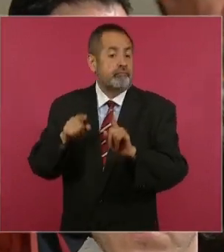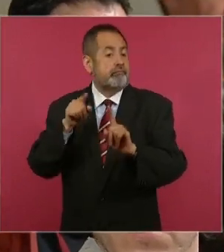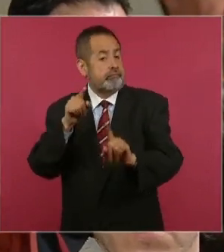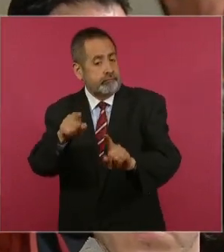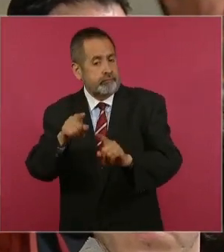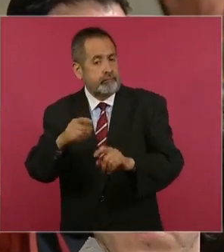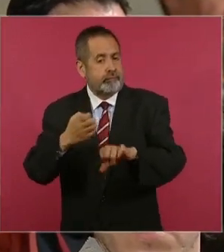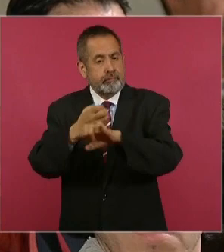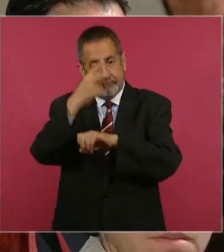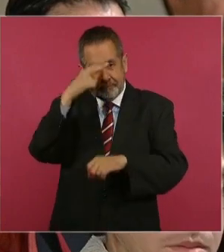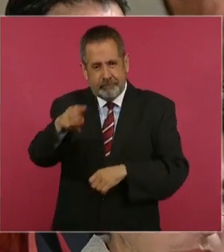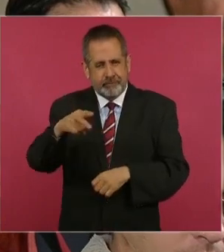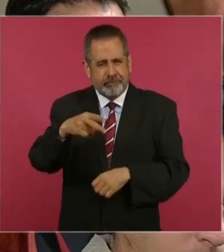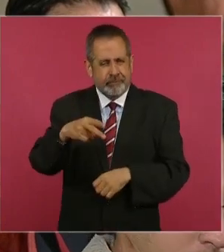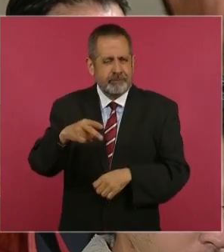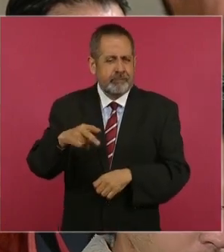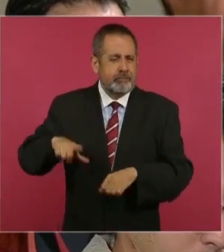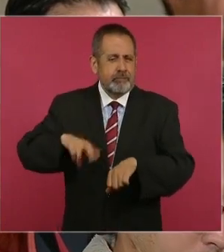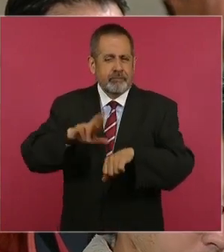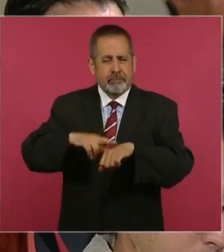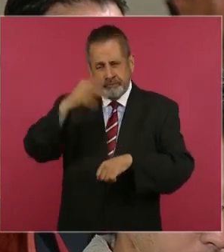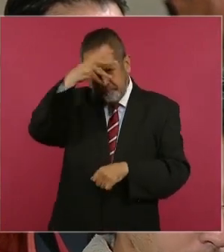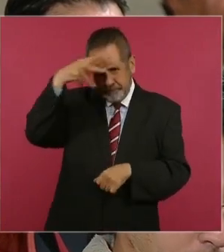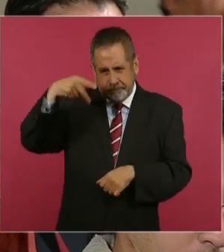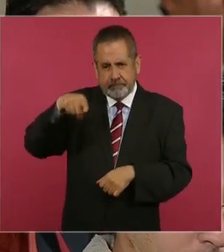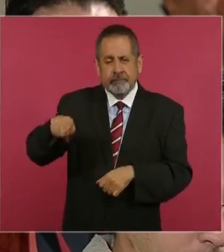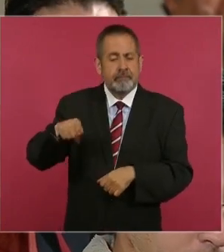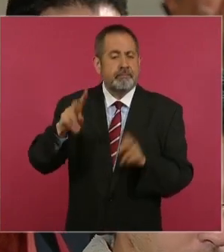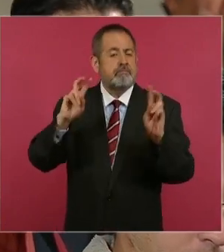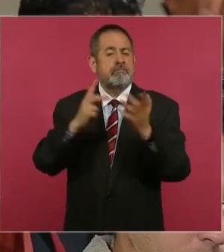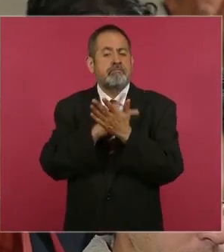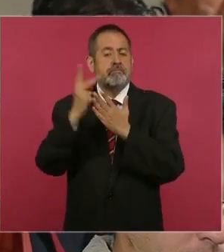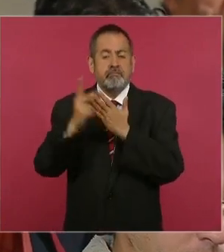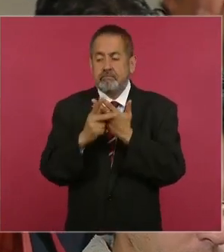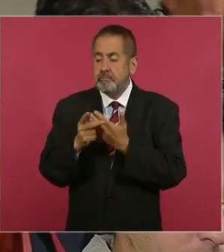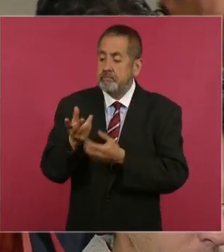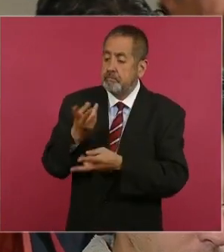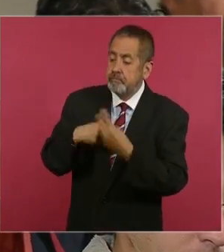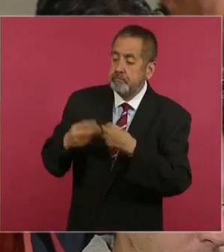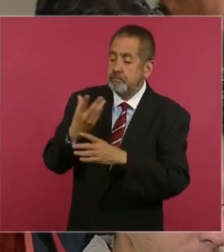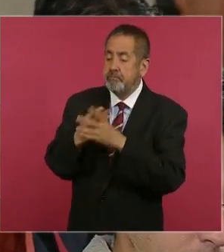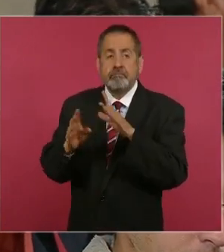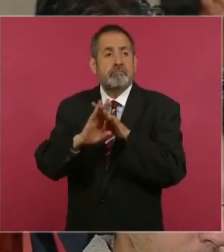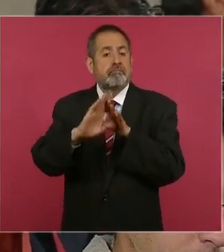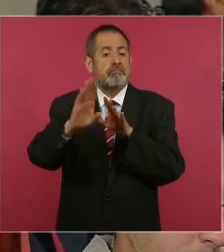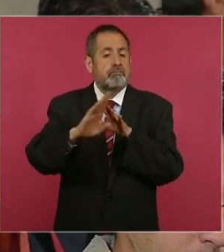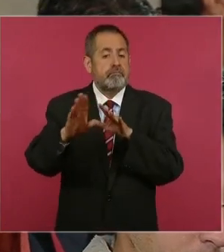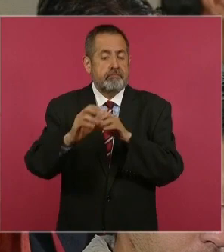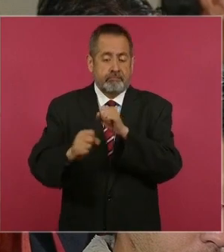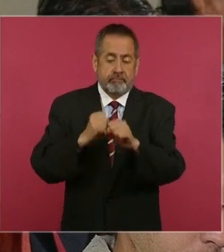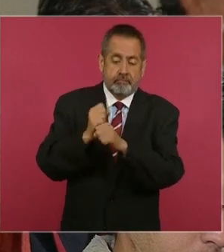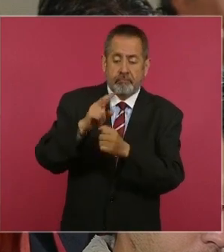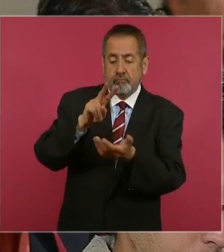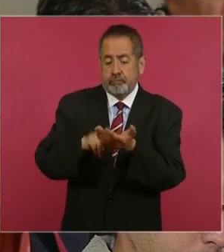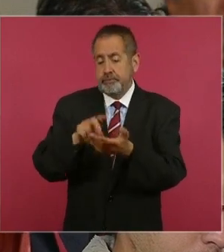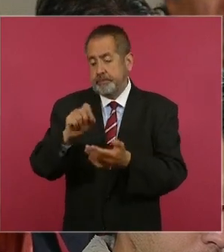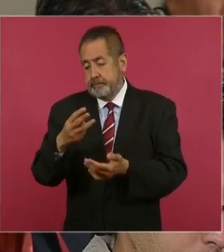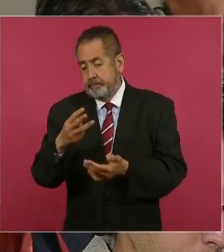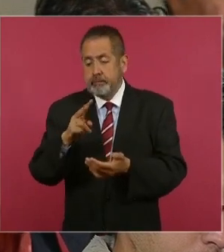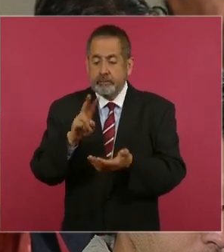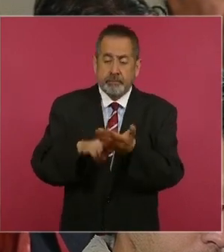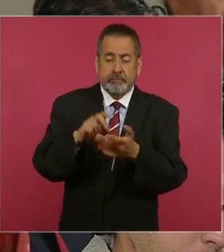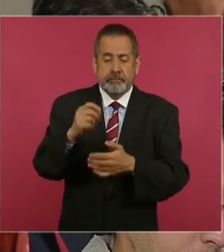Delfina Gómez ha implementado el programa migrante Mexiquense operativo invierno 2023